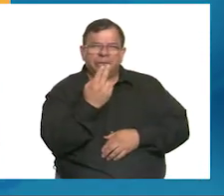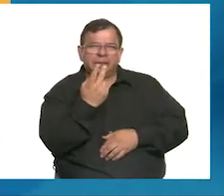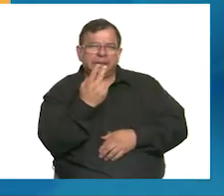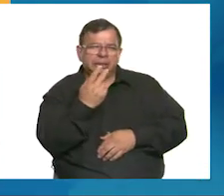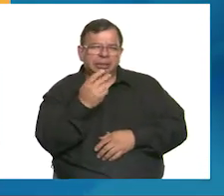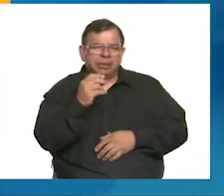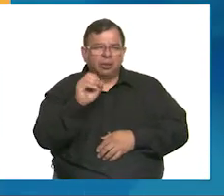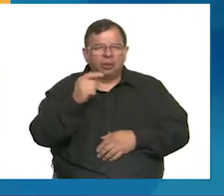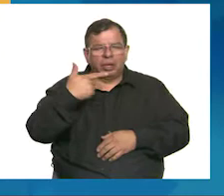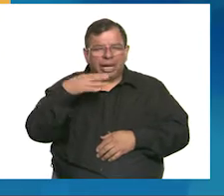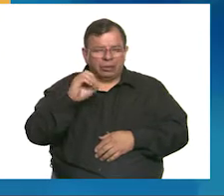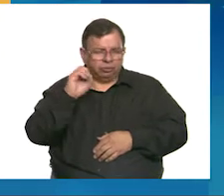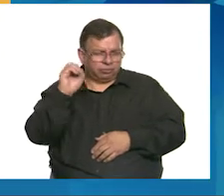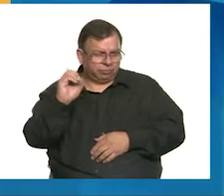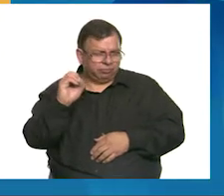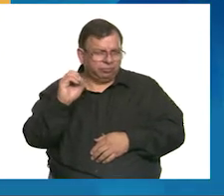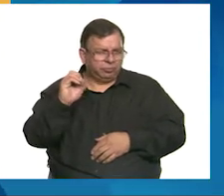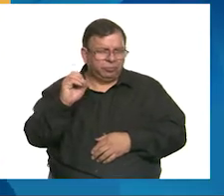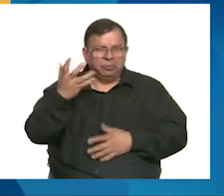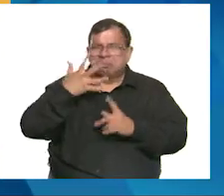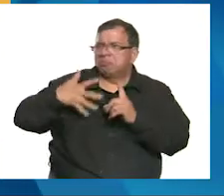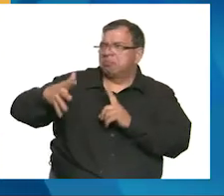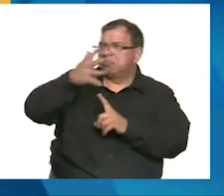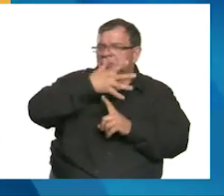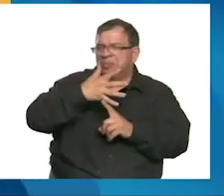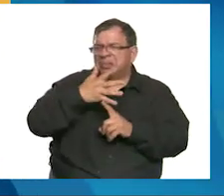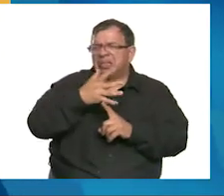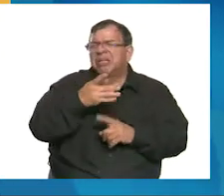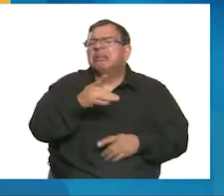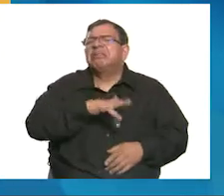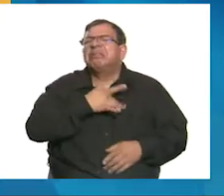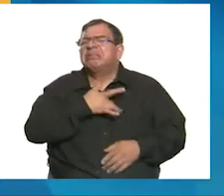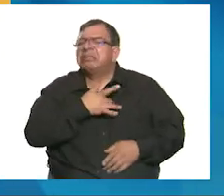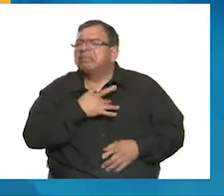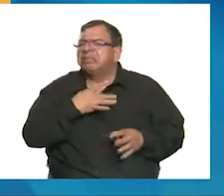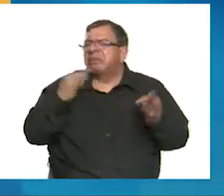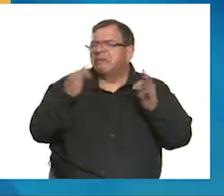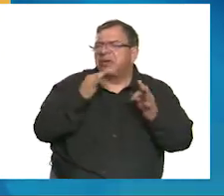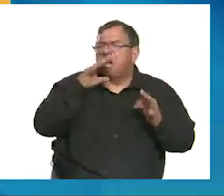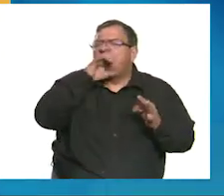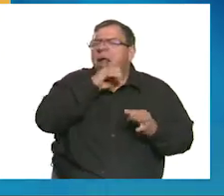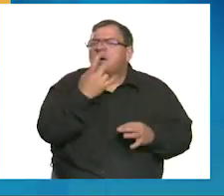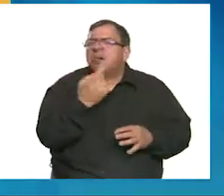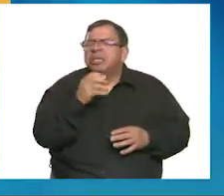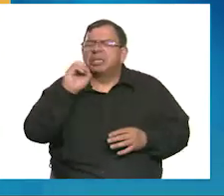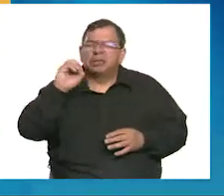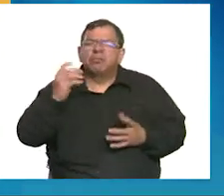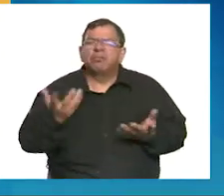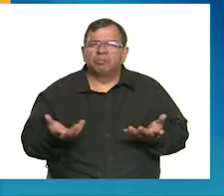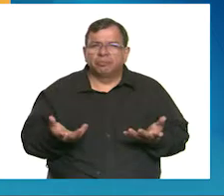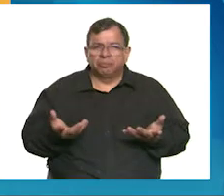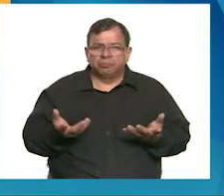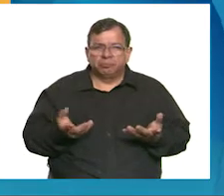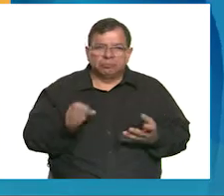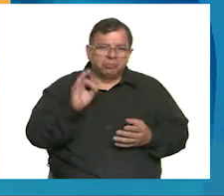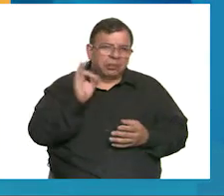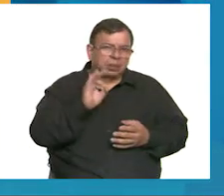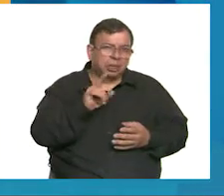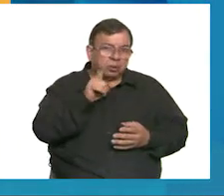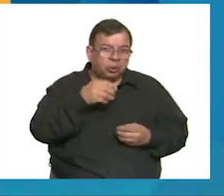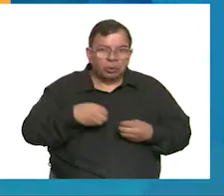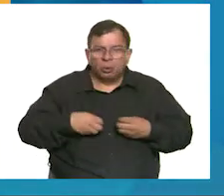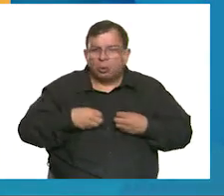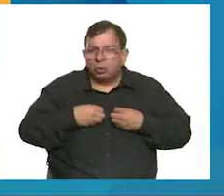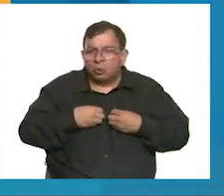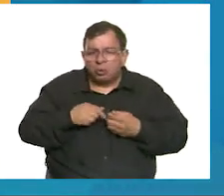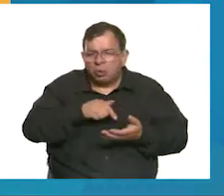día. 25 grados, ¿te parece que hace frío o que hace calor? A lo mejor, si vives en algún